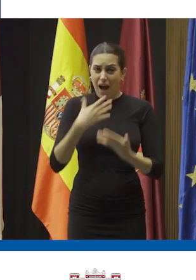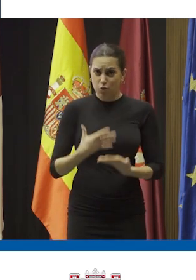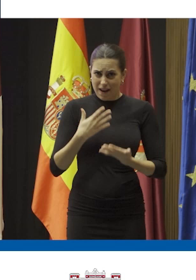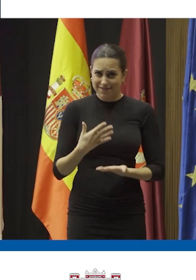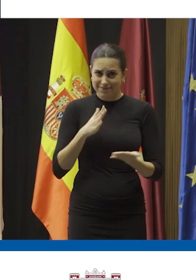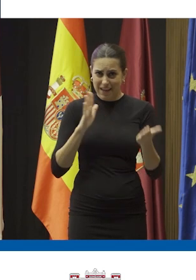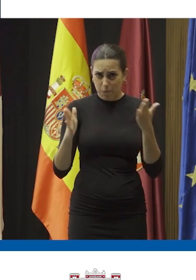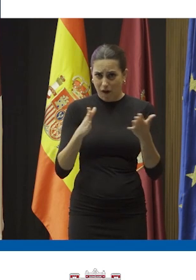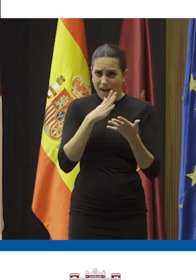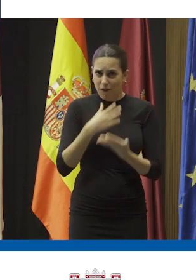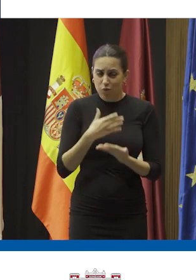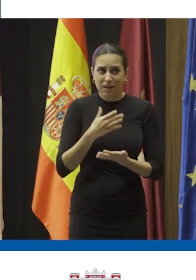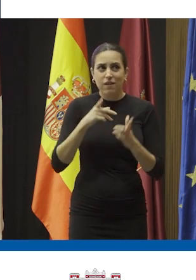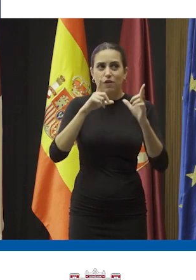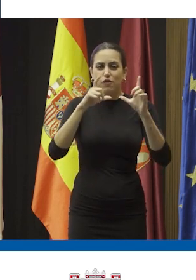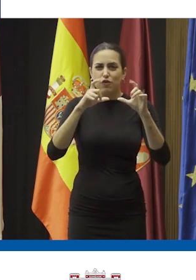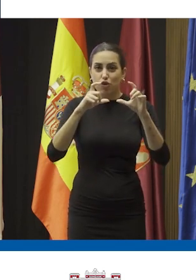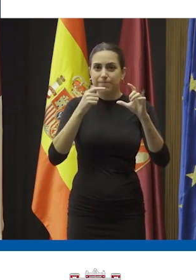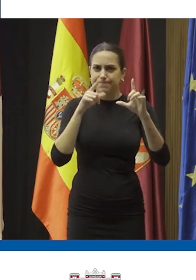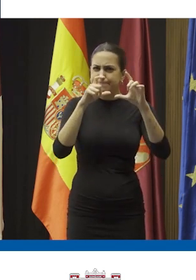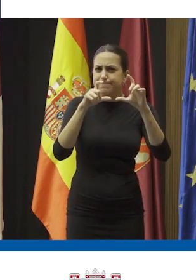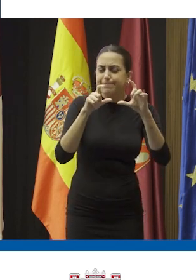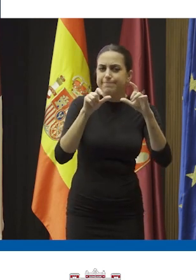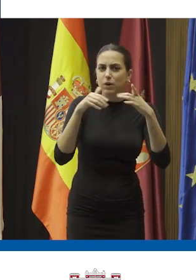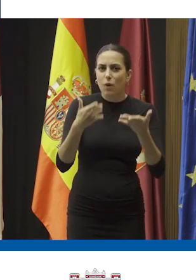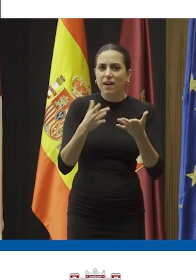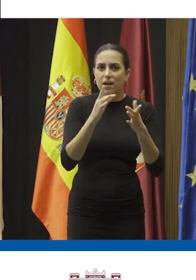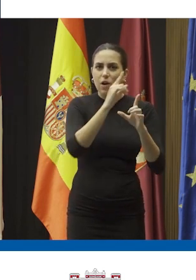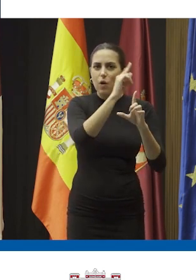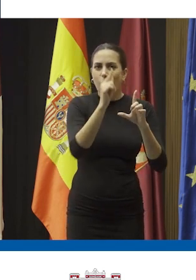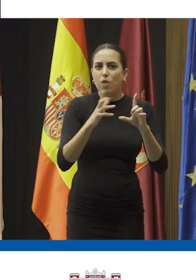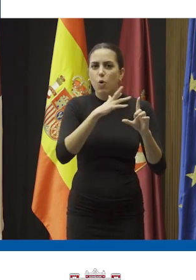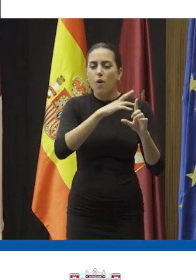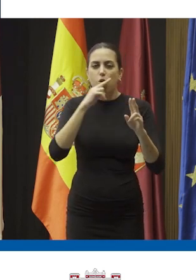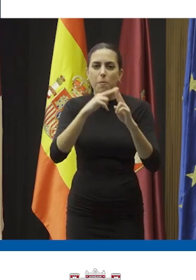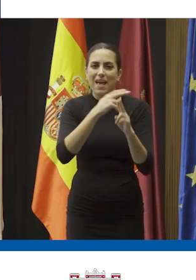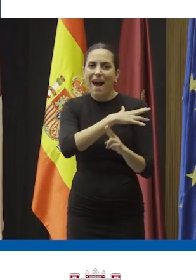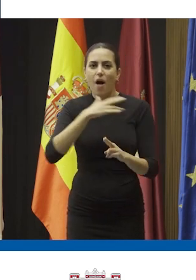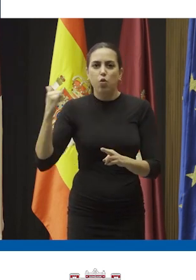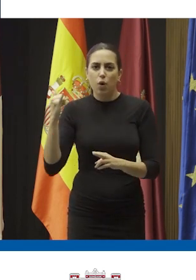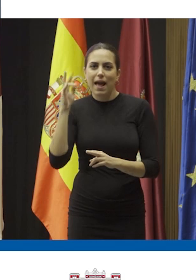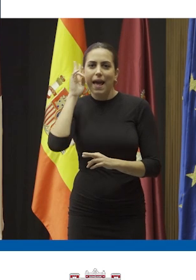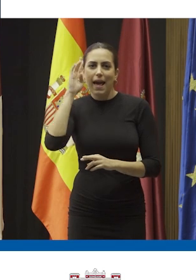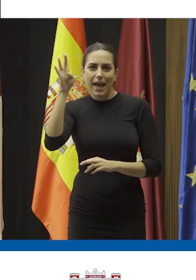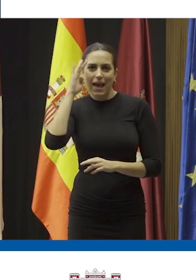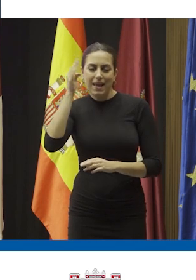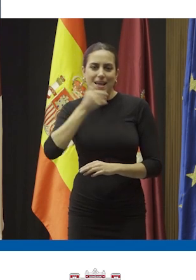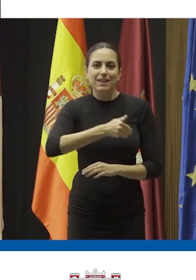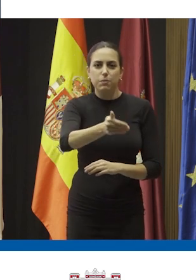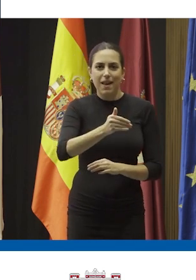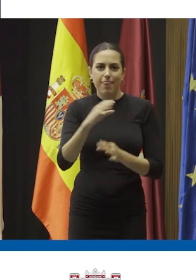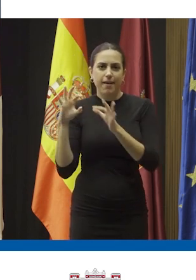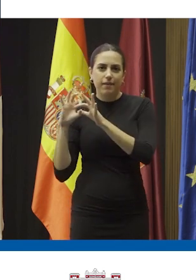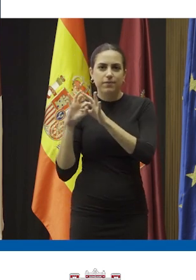foto, cuadro, está tomada una fotografía, el cuadro azul de la Esperanza, que corresponde al